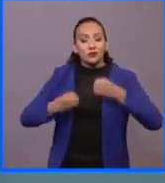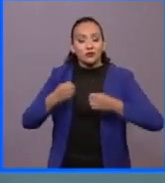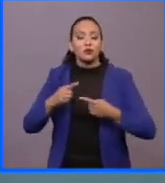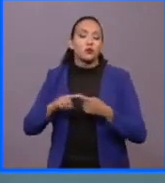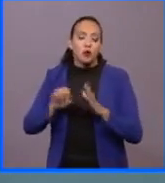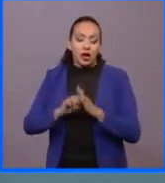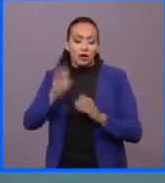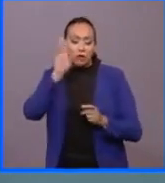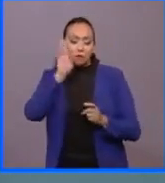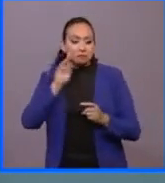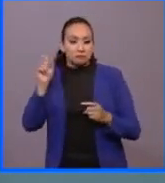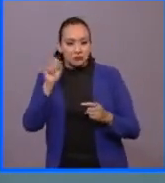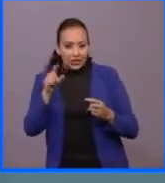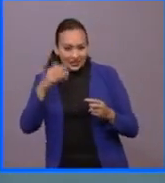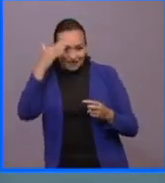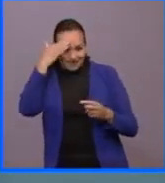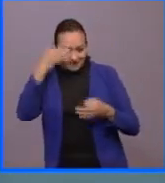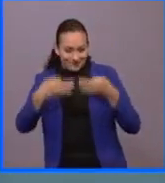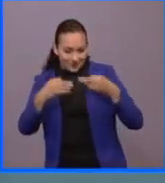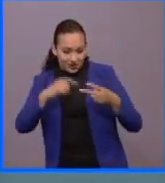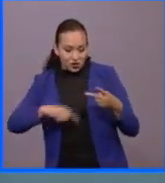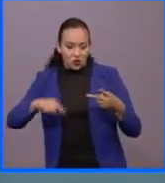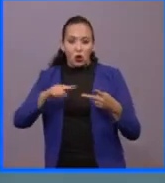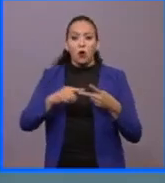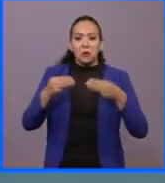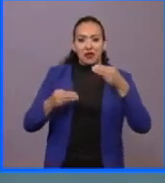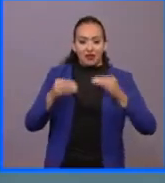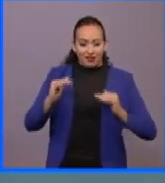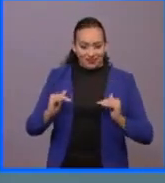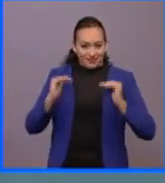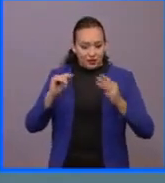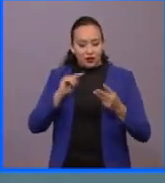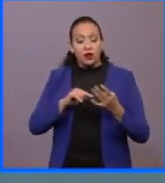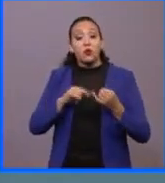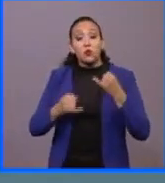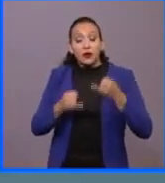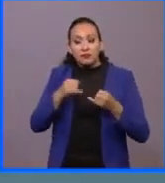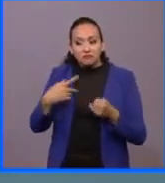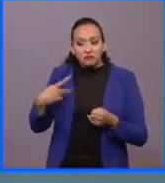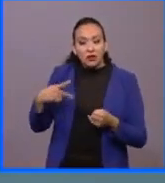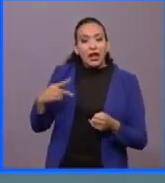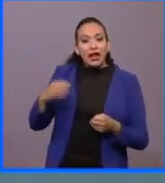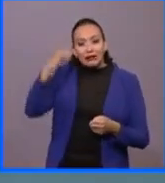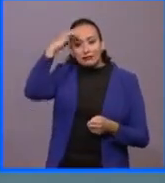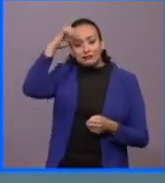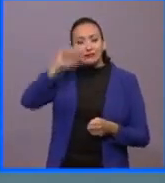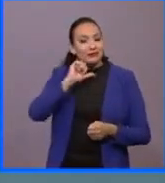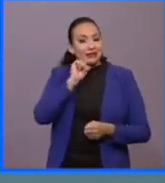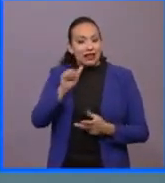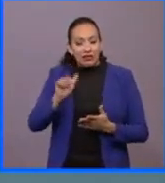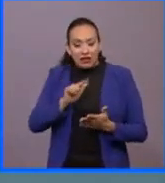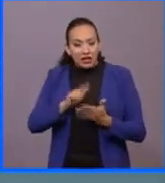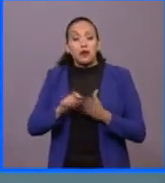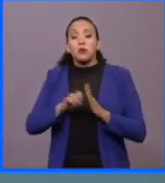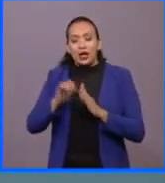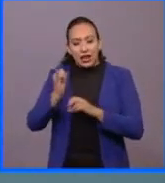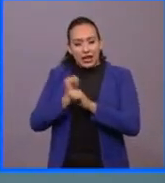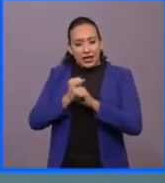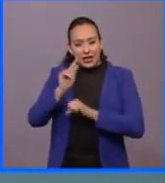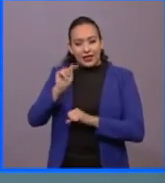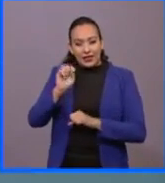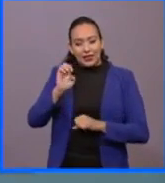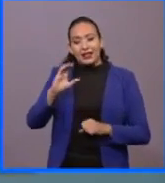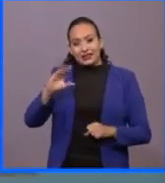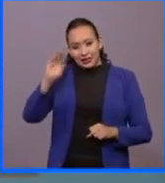funcionarios jurisdiccionales. Al participar precisamente en la presentación del Observatorio de la Justicia del TEC de Monterrey, que coordina